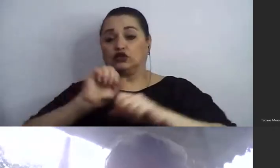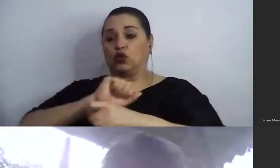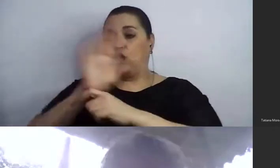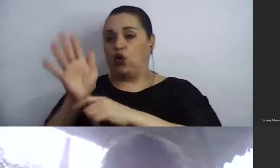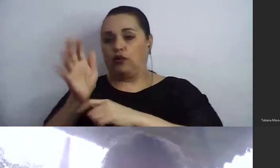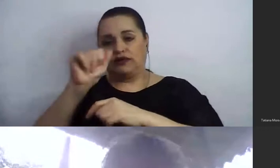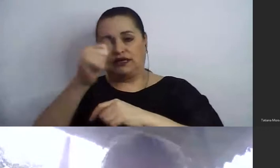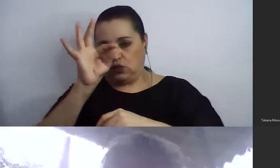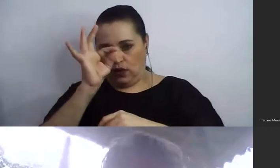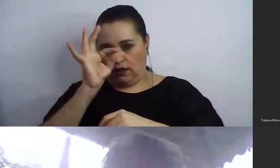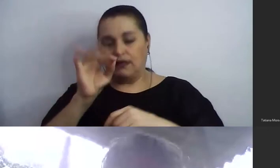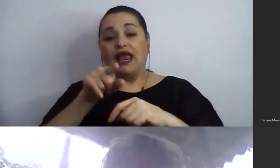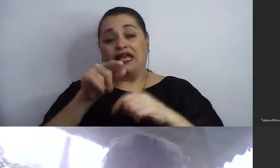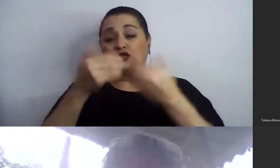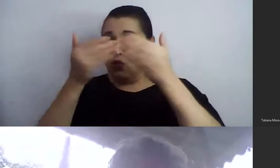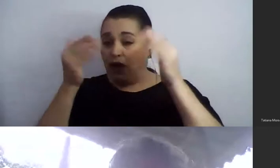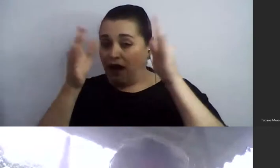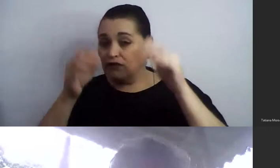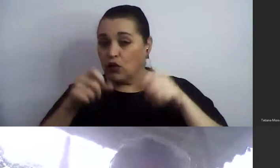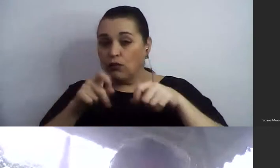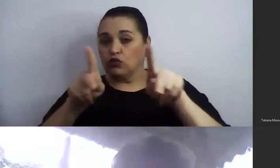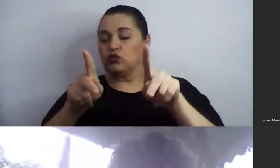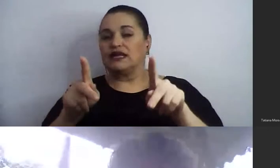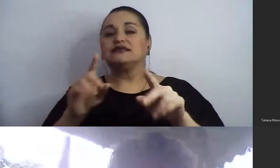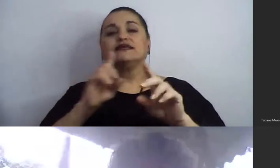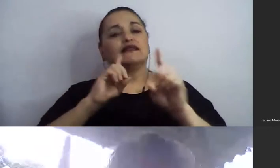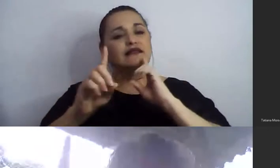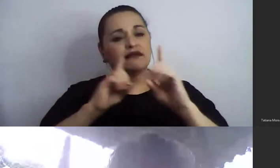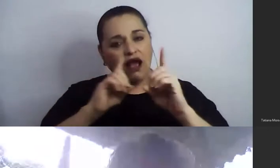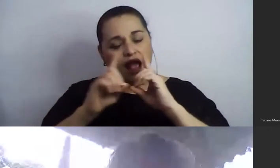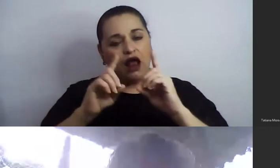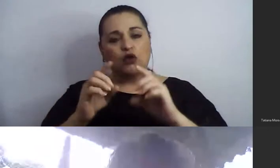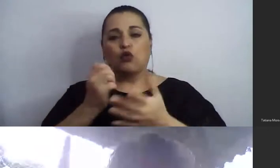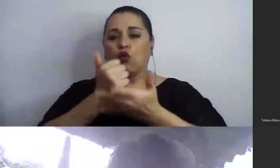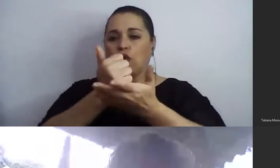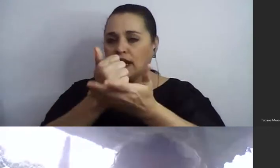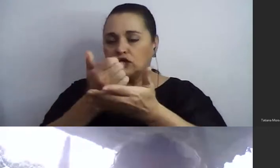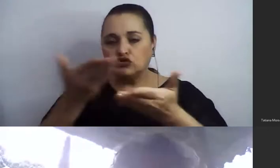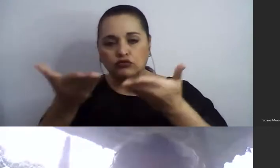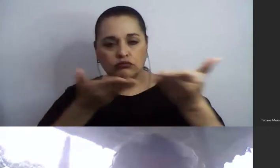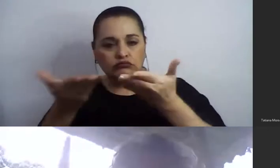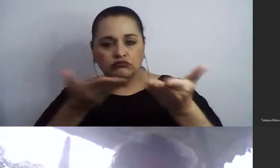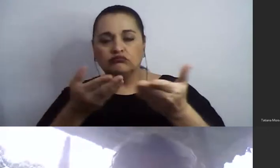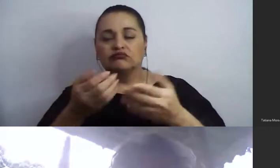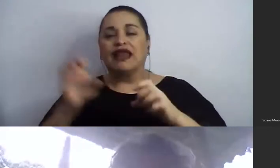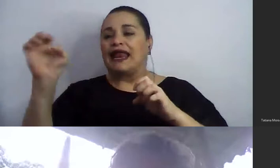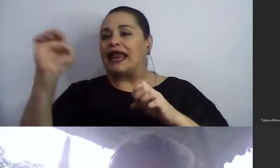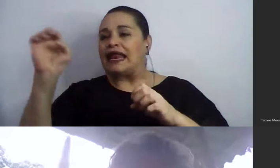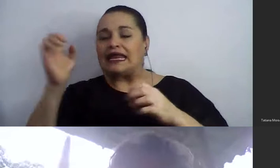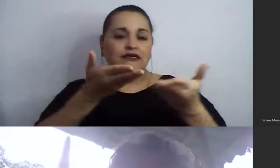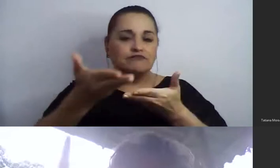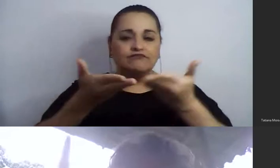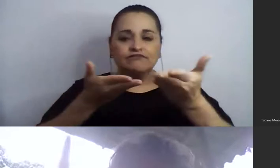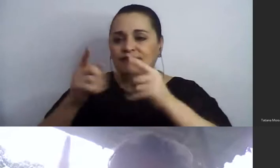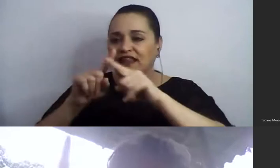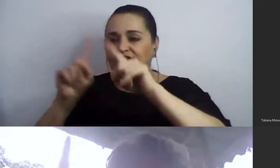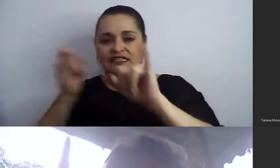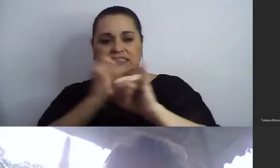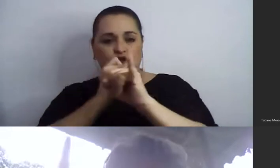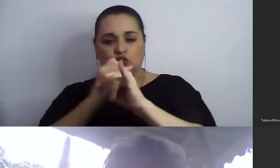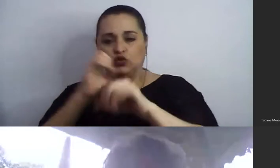esto abre oportunidades para el diálogo la cooperación y las sinergias entre las diferentes instituciones del